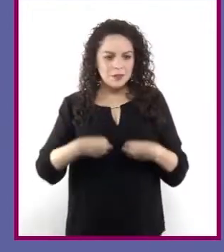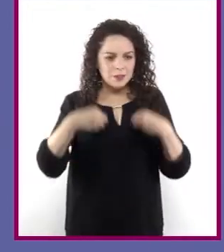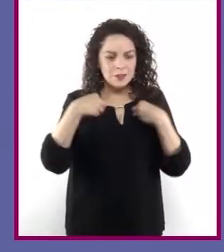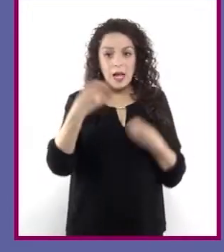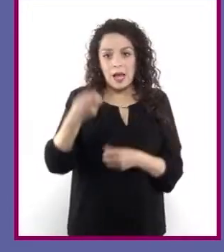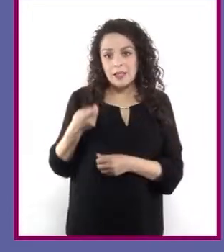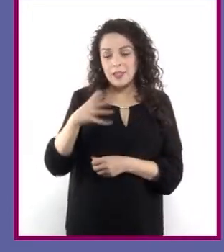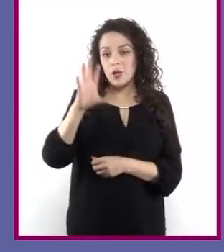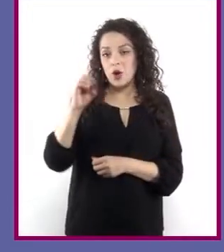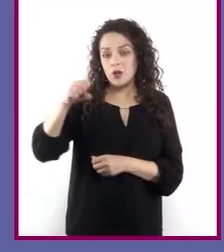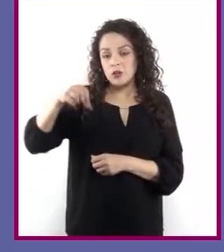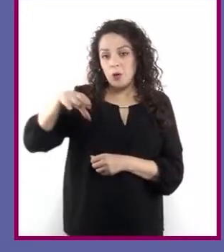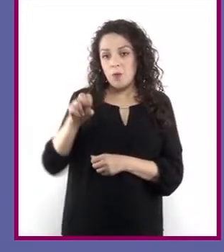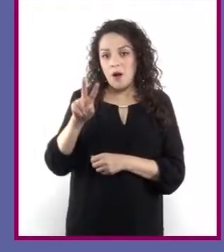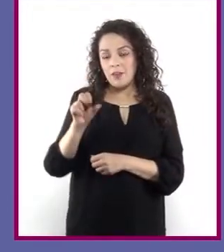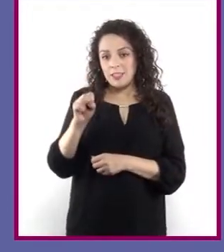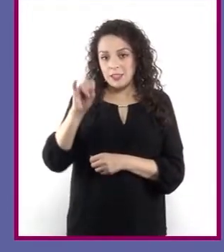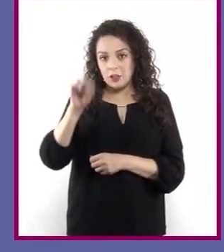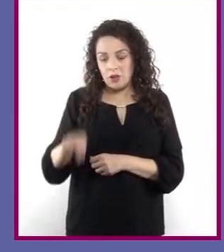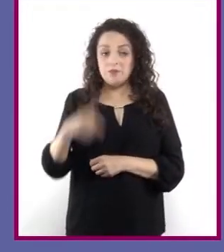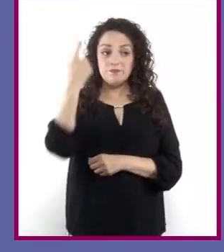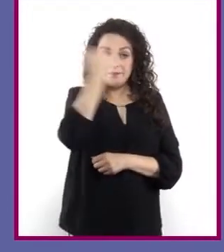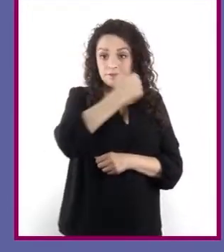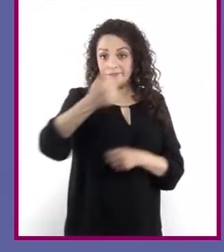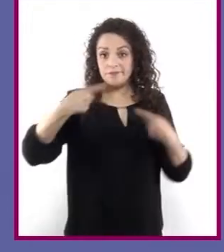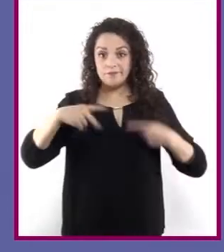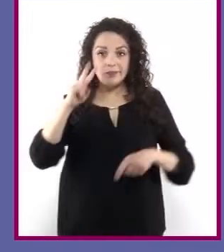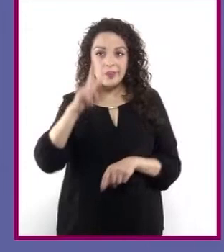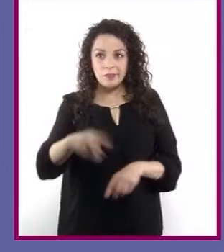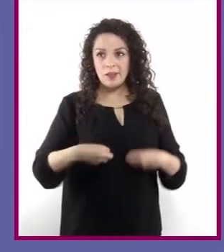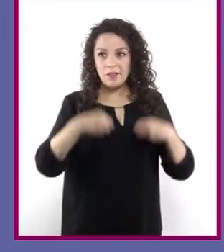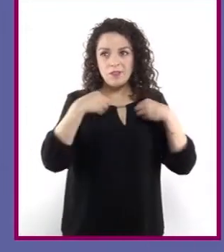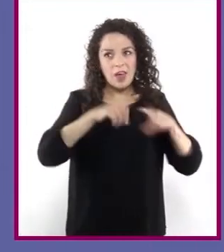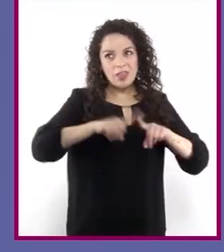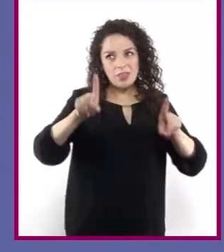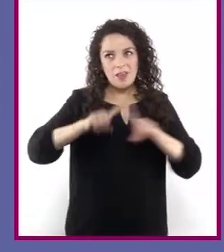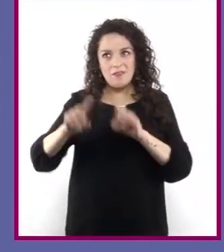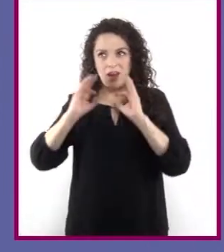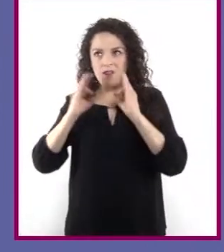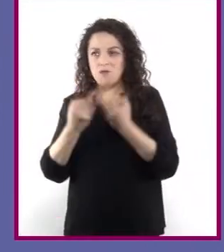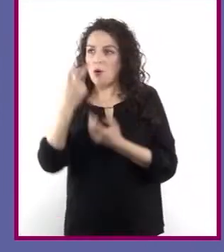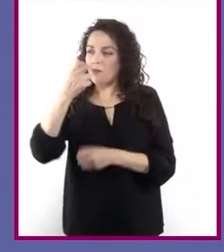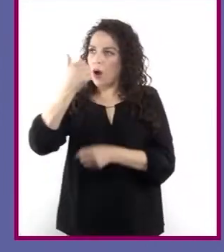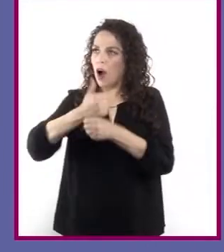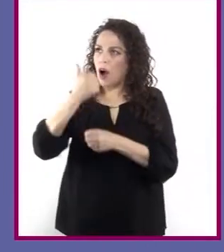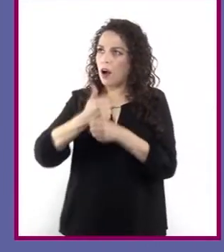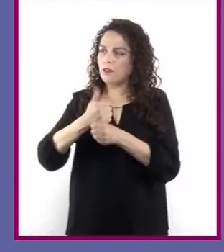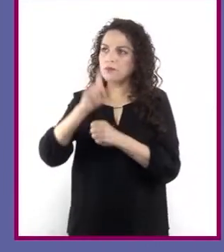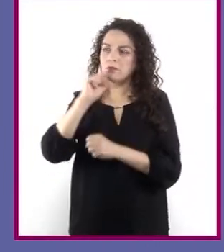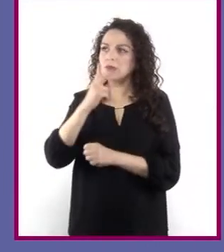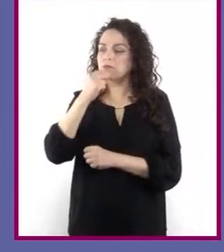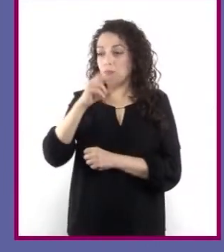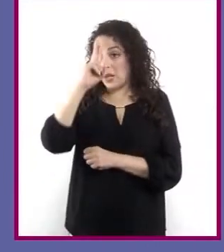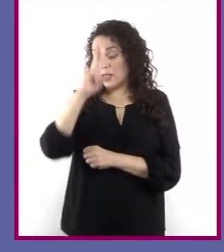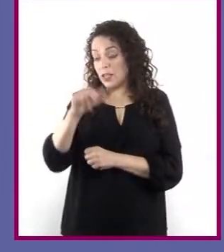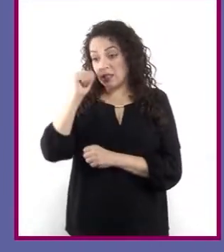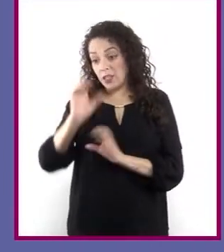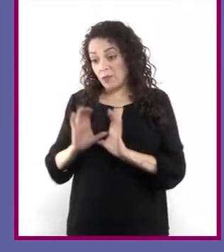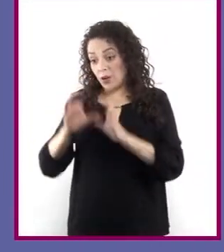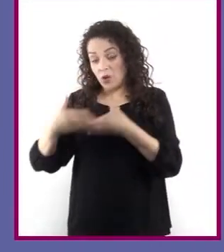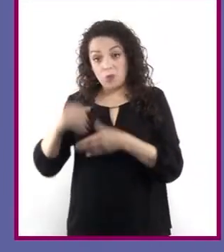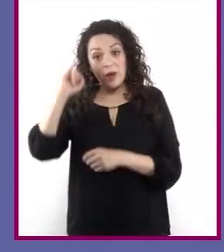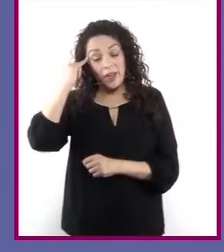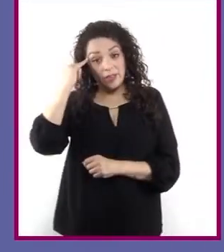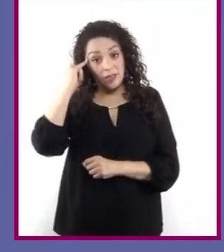cosmovisión. Cada una ve la vida de distinta manera, por eso las abuelas y los abuelos son muy respetados en las comunidades